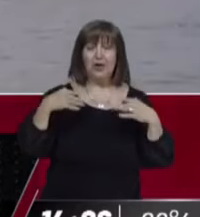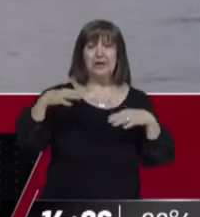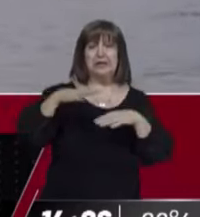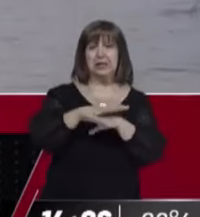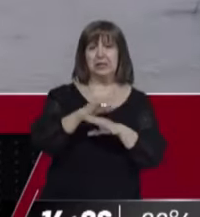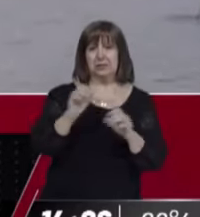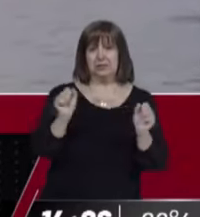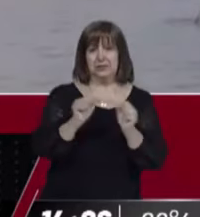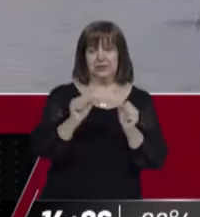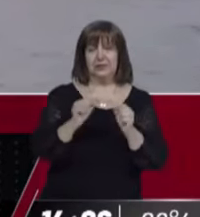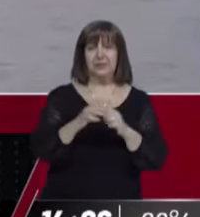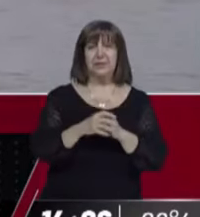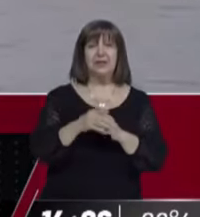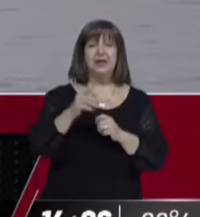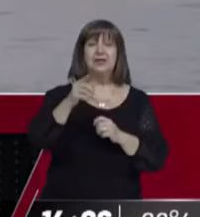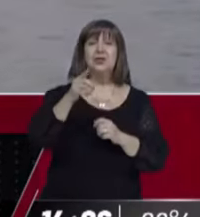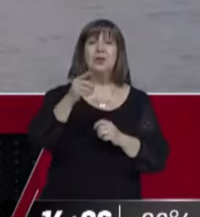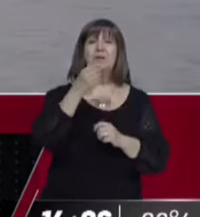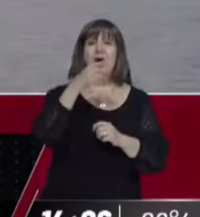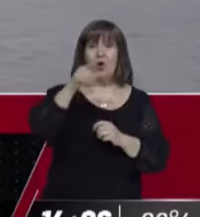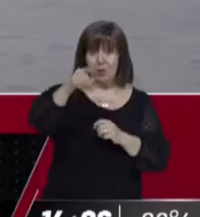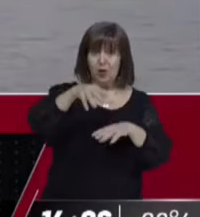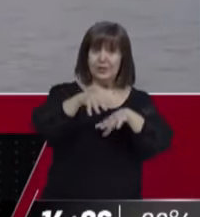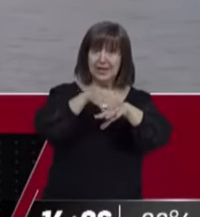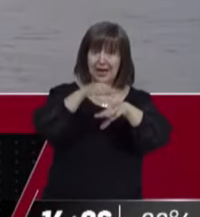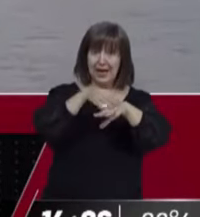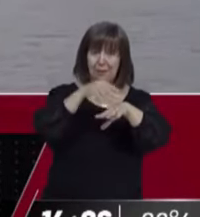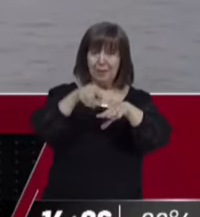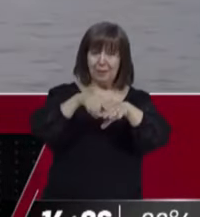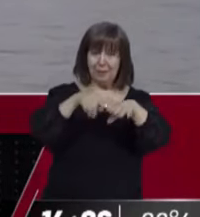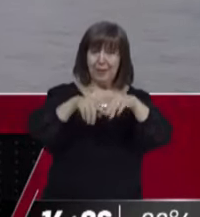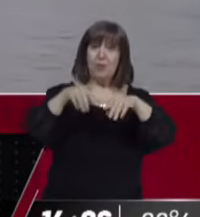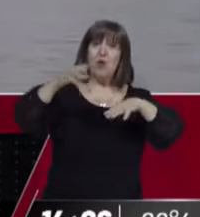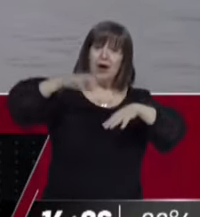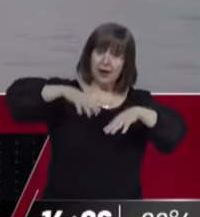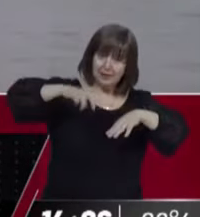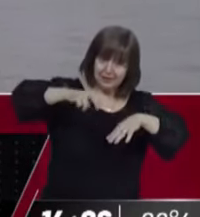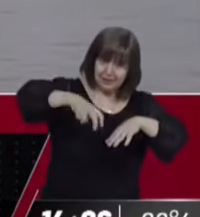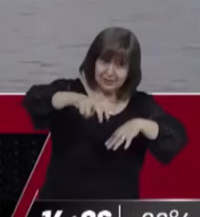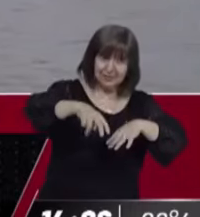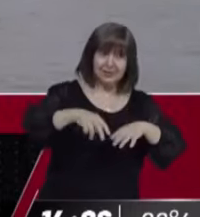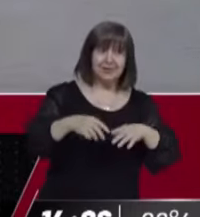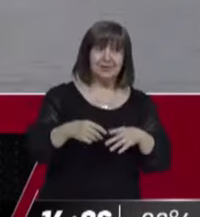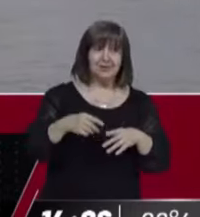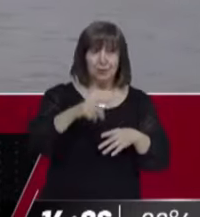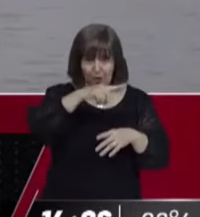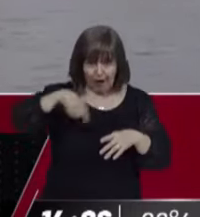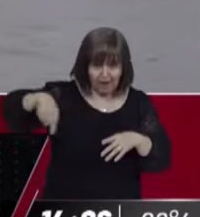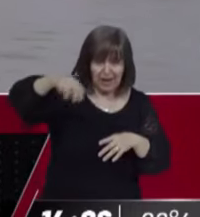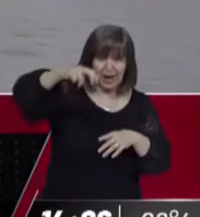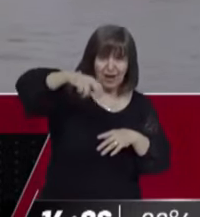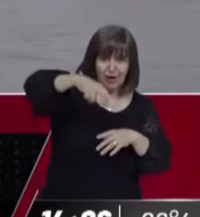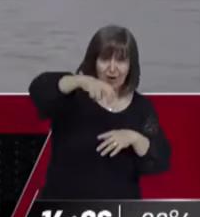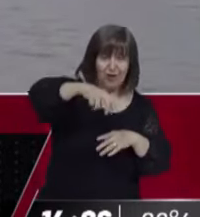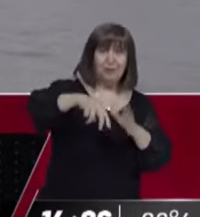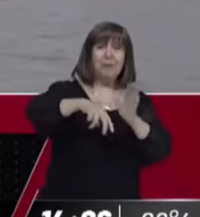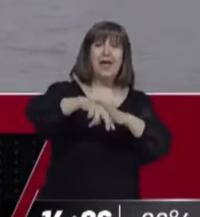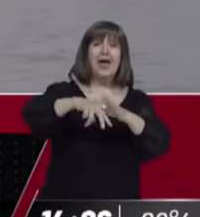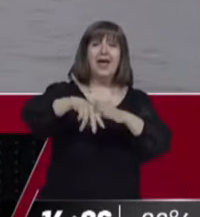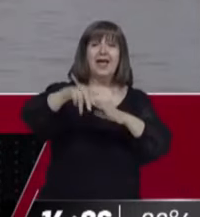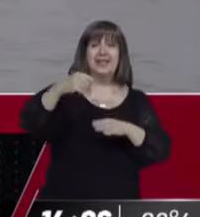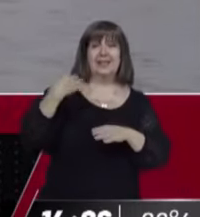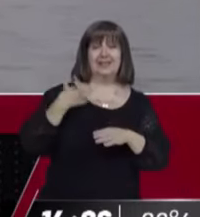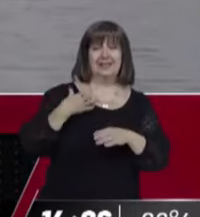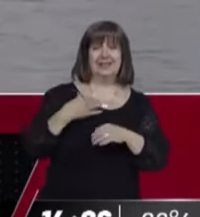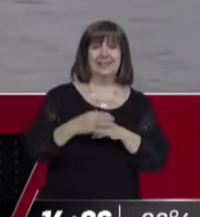ciudad. Marcela, yo que vos me sacaría las sandalias y pongo los pies. Pruebe, total, ¿está con zapatillas o no? ¿Se anima? Sí, por supuesto que.